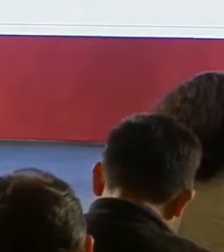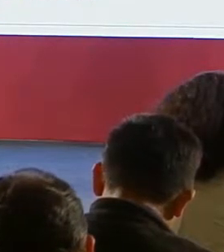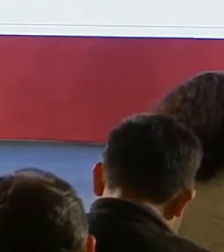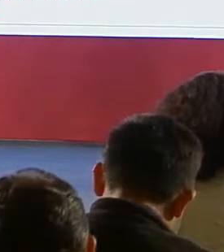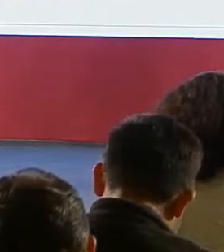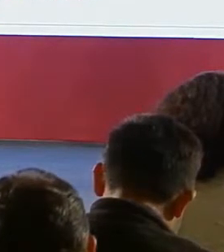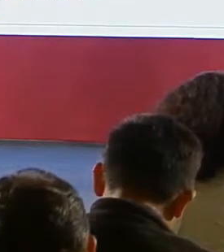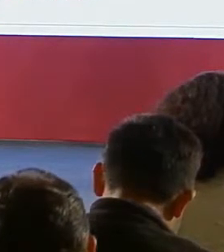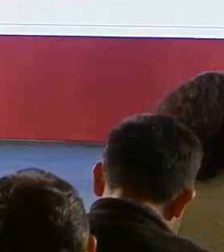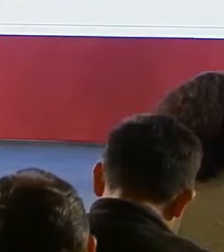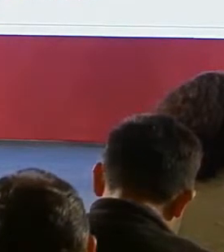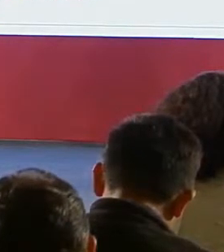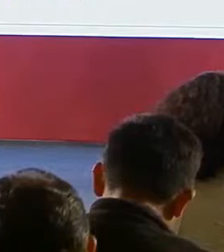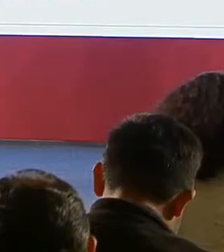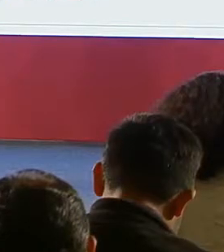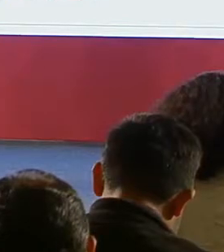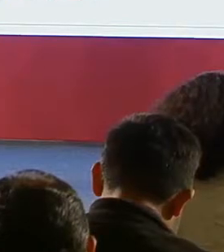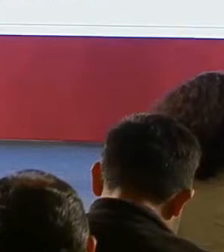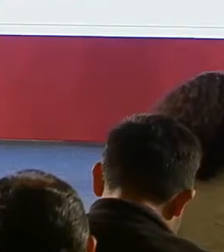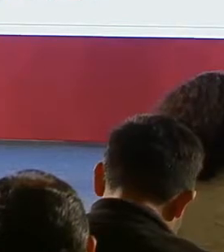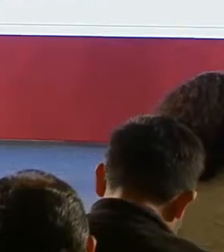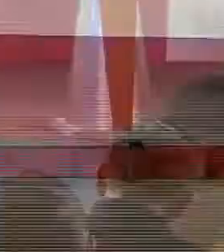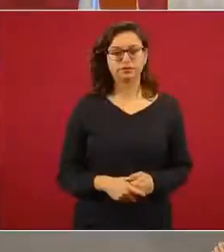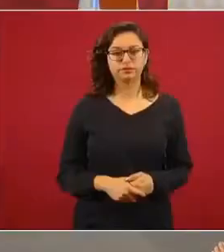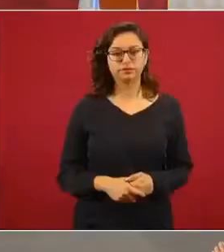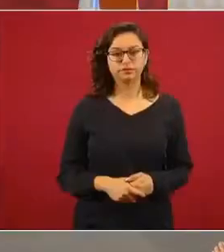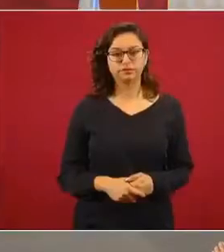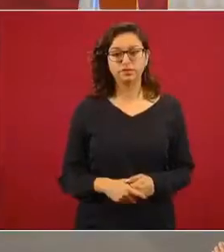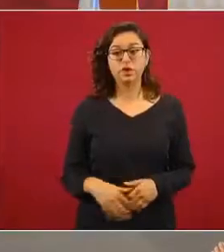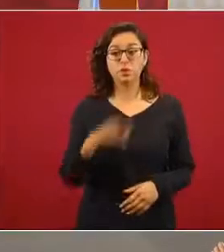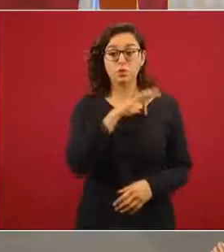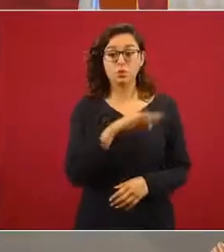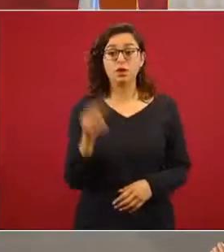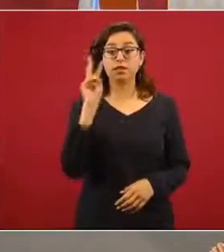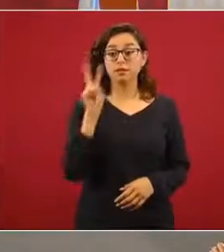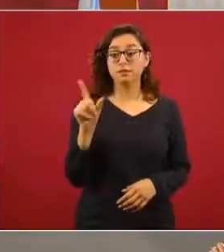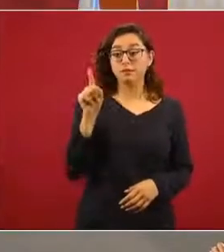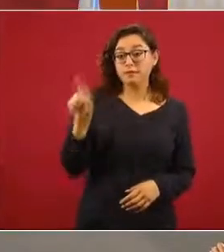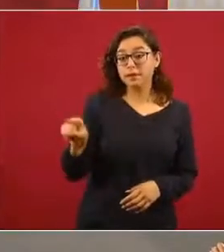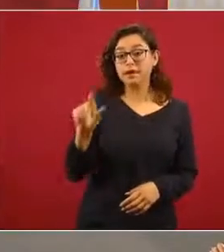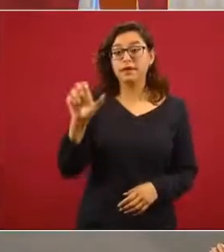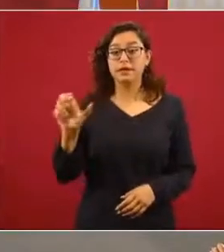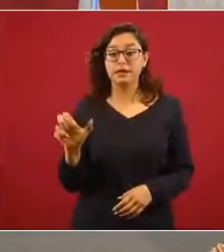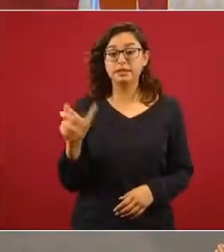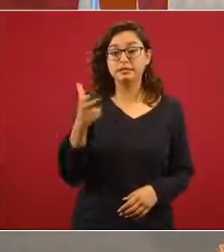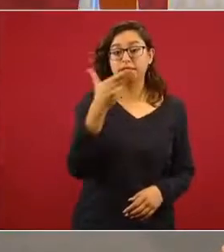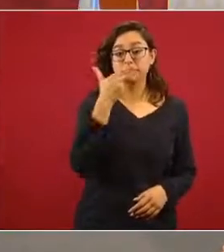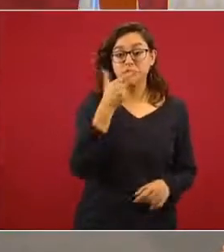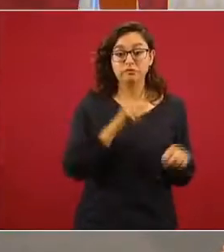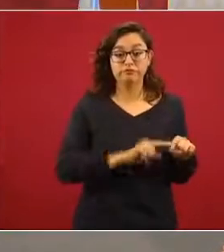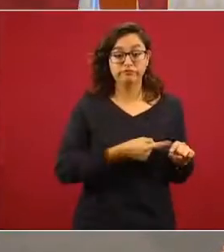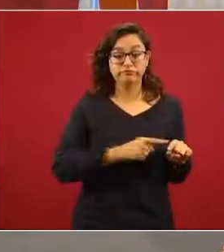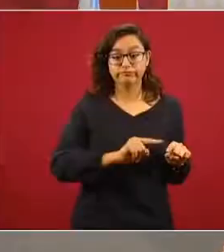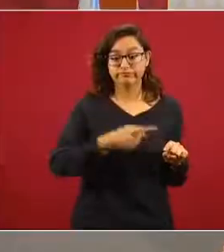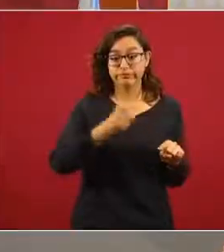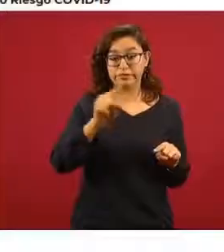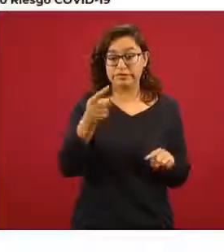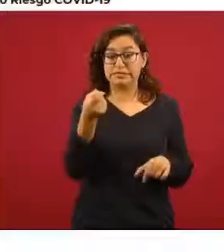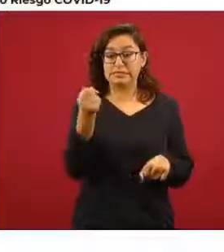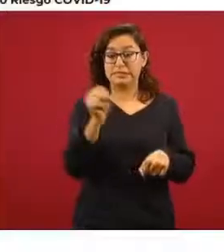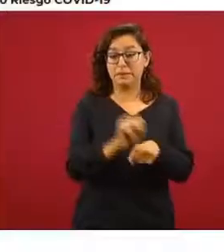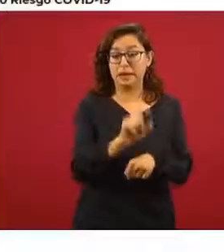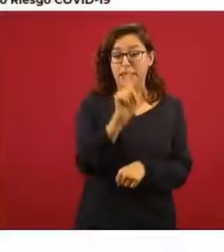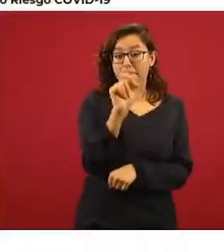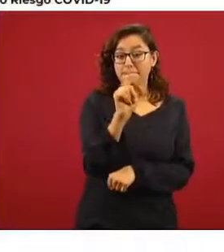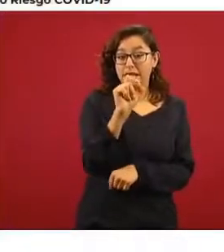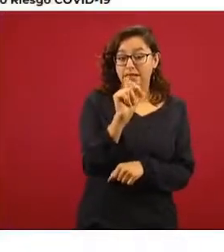el espacio público. Vean ustedes, Chihuahua llegó a un punto máximo inicial en la semana 20, después tuvo un